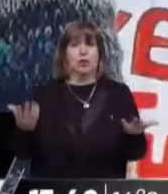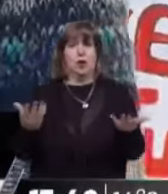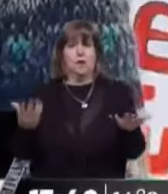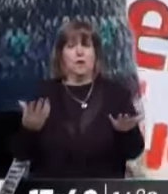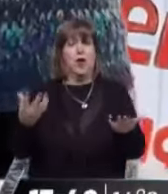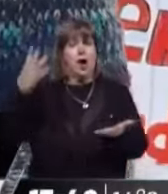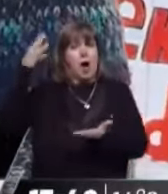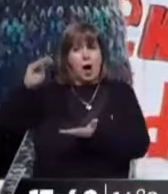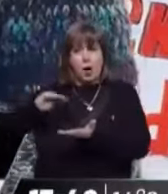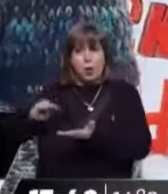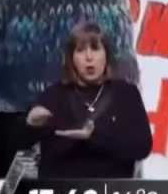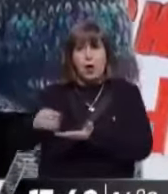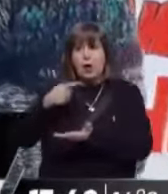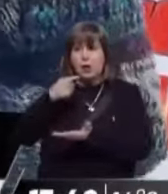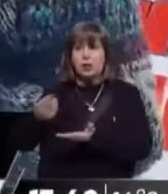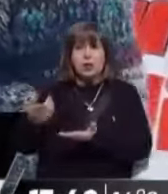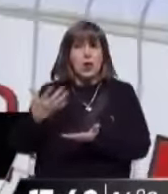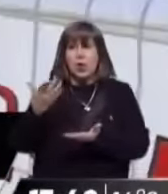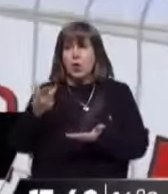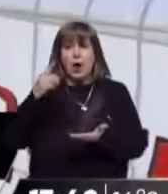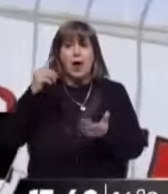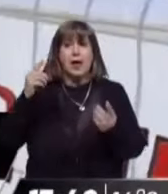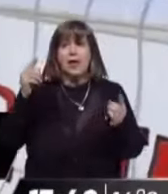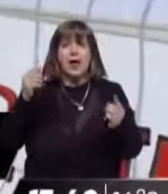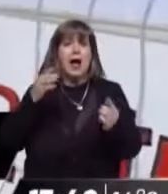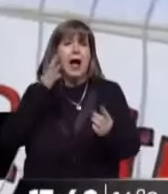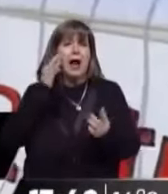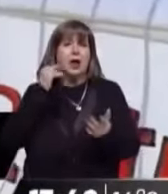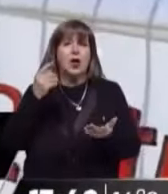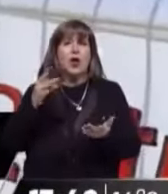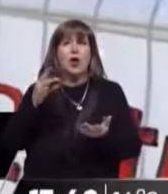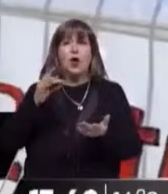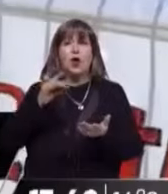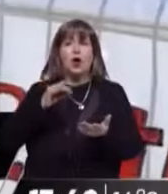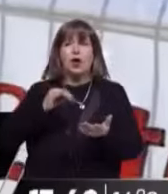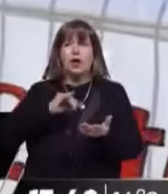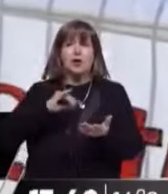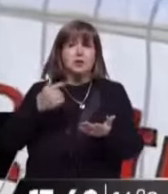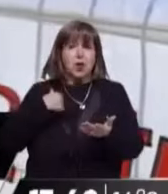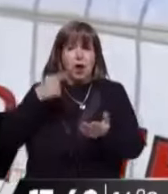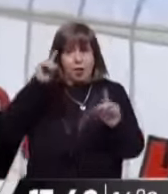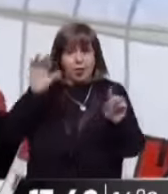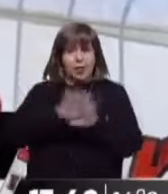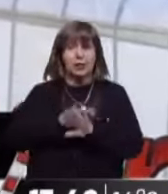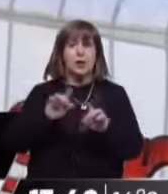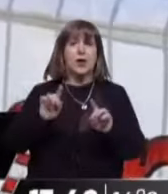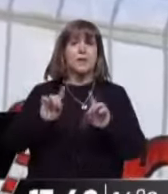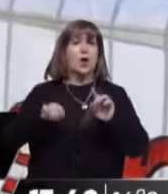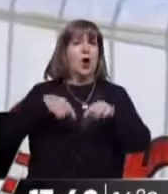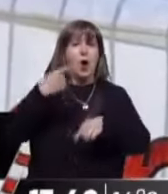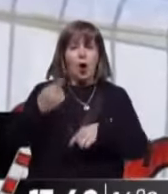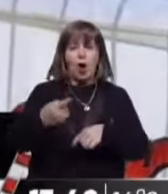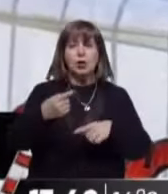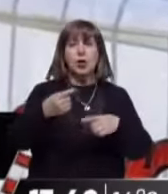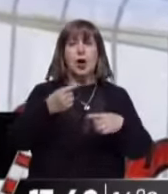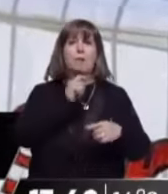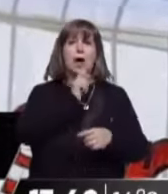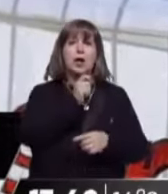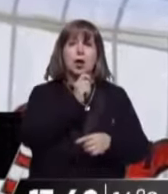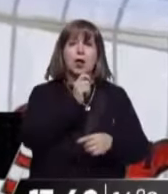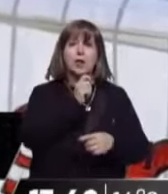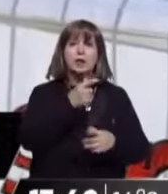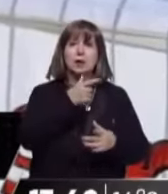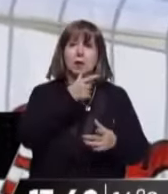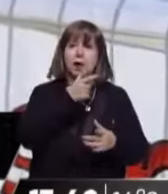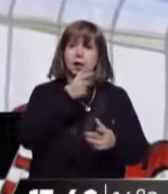mi defensa explica claramente que no hay delito. Cierto pseudo periodista, a mi criterio, que tergiversa y